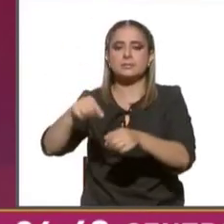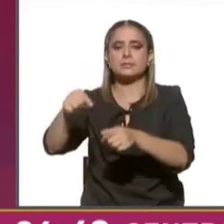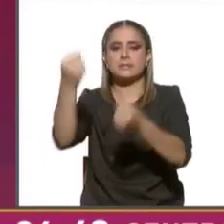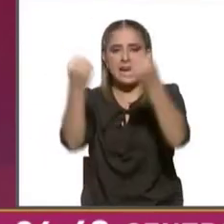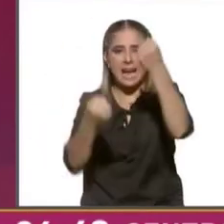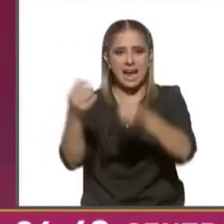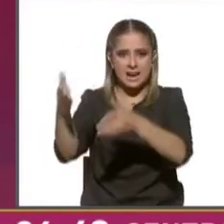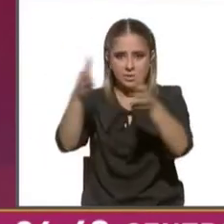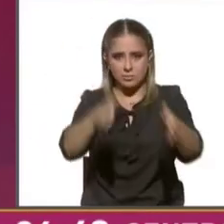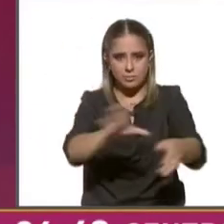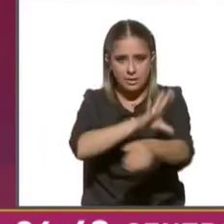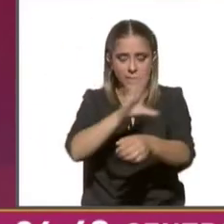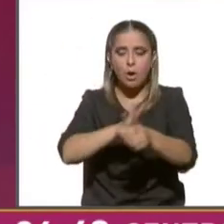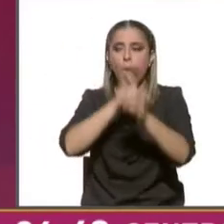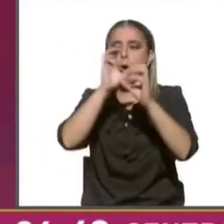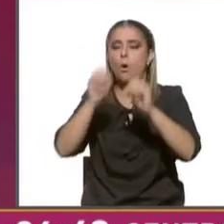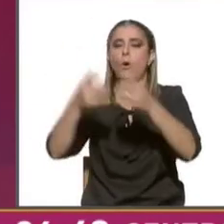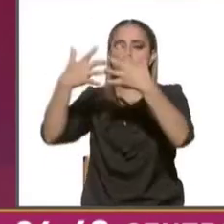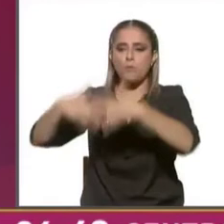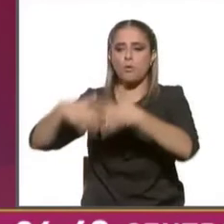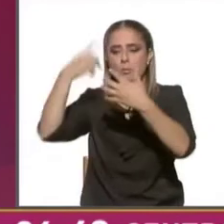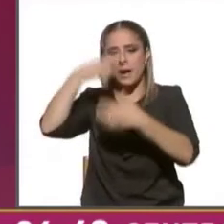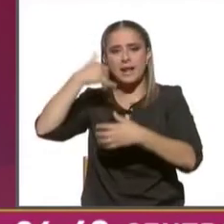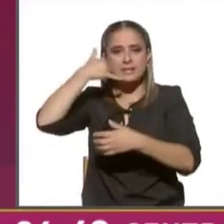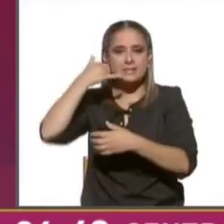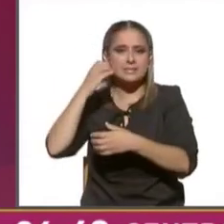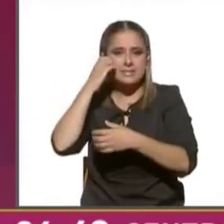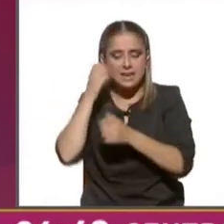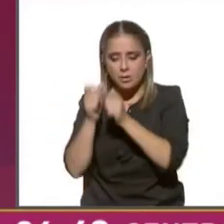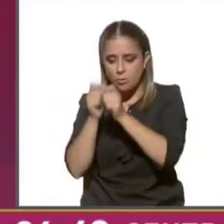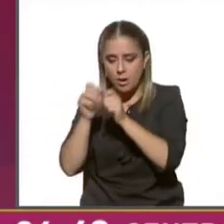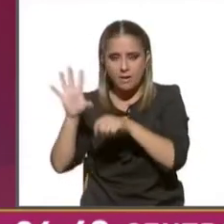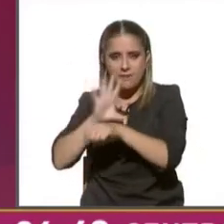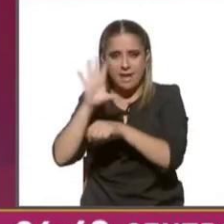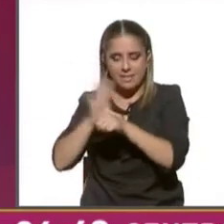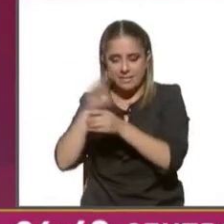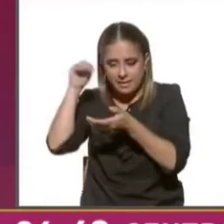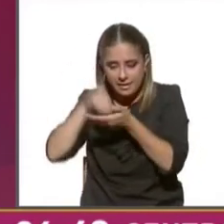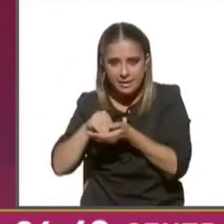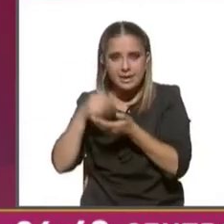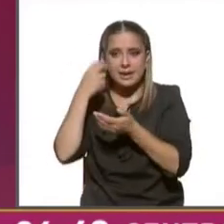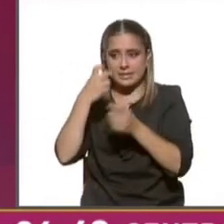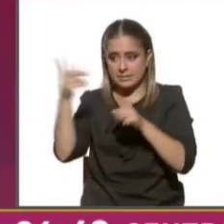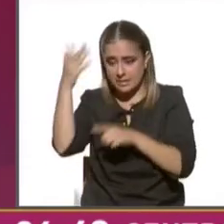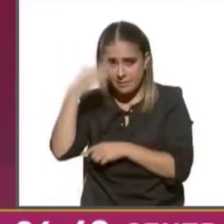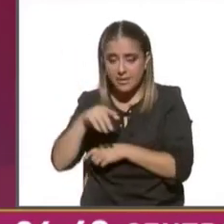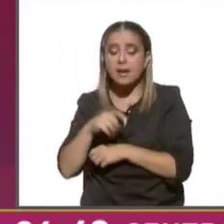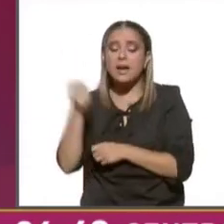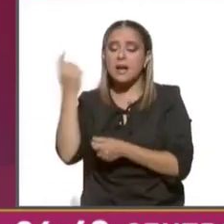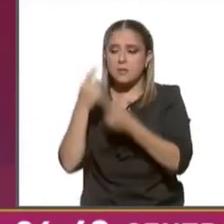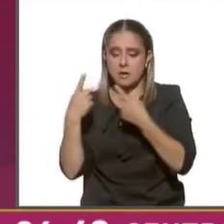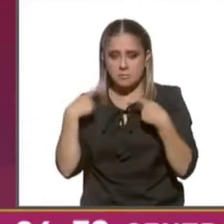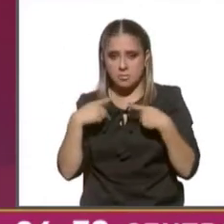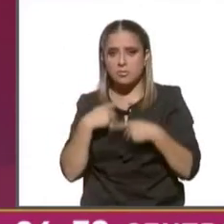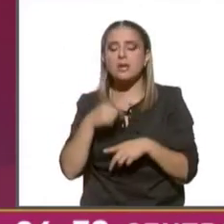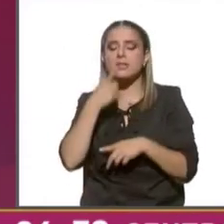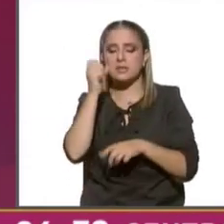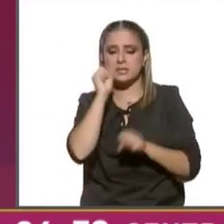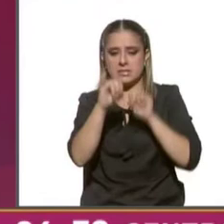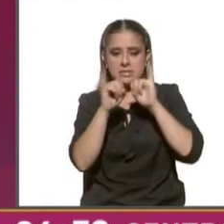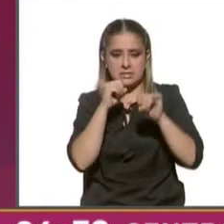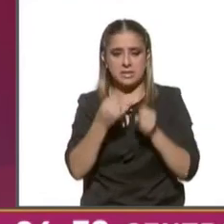del futuro? Si ves, en octubre del 21 ya 42% de la gente sabía de